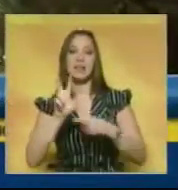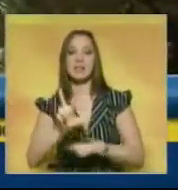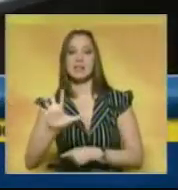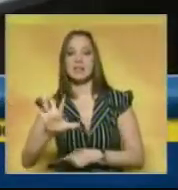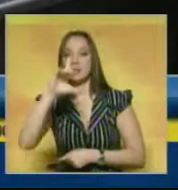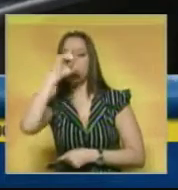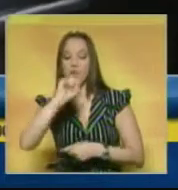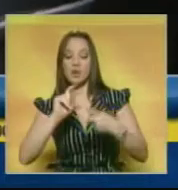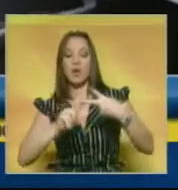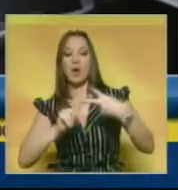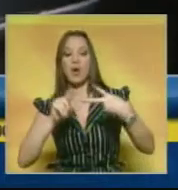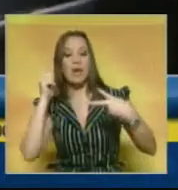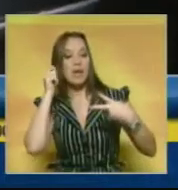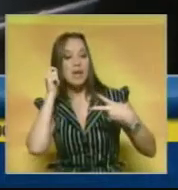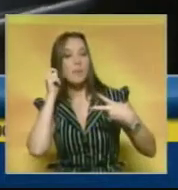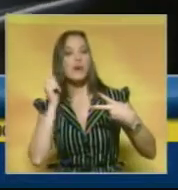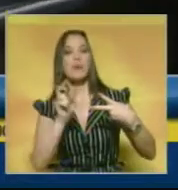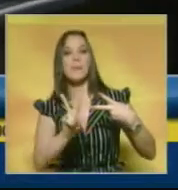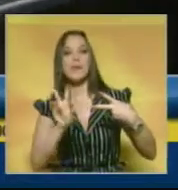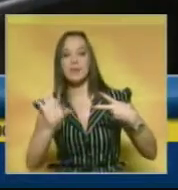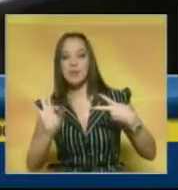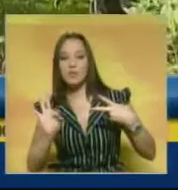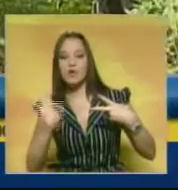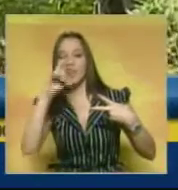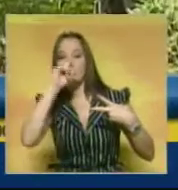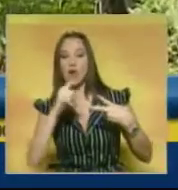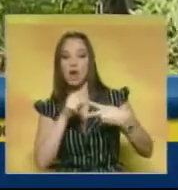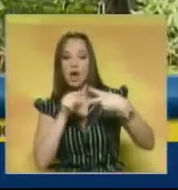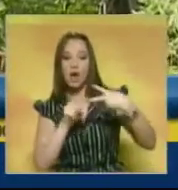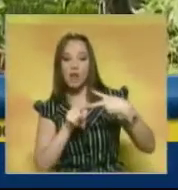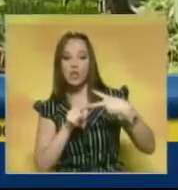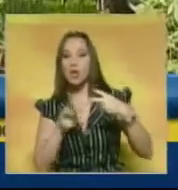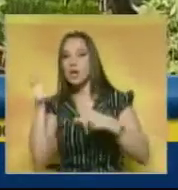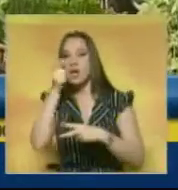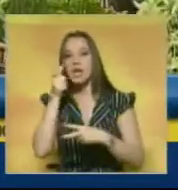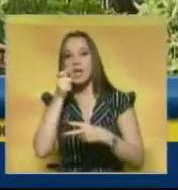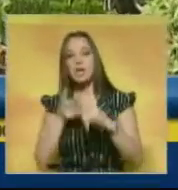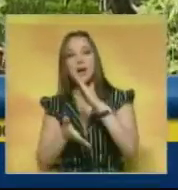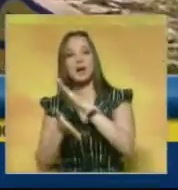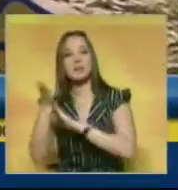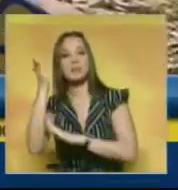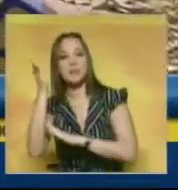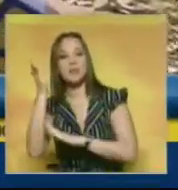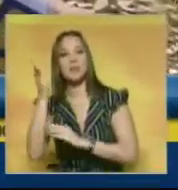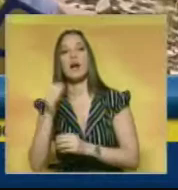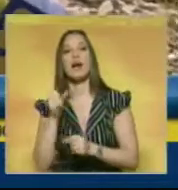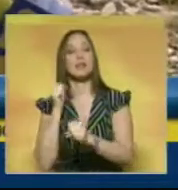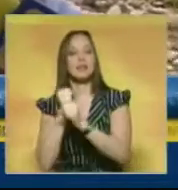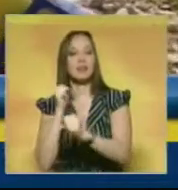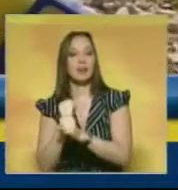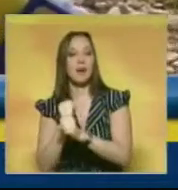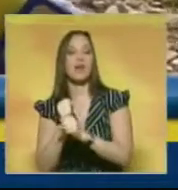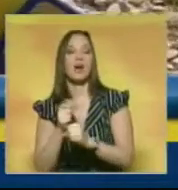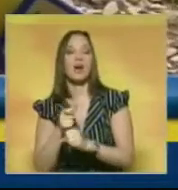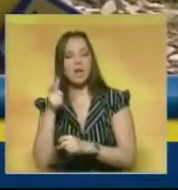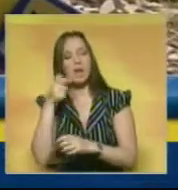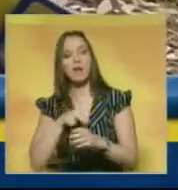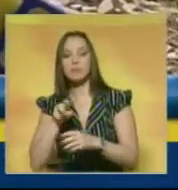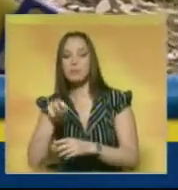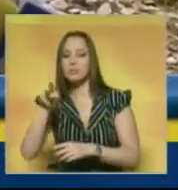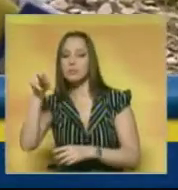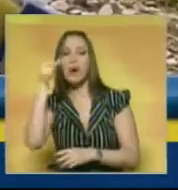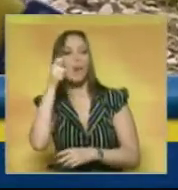35 años, y Lourdes Valencia, de 29. Ambas se dirigían a sus lugares de trabajo. Ellas iban para el trabajo.